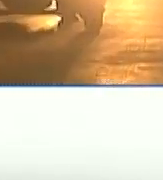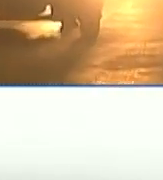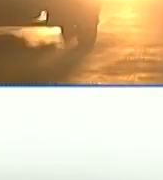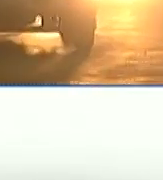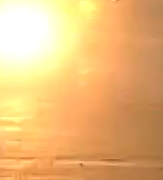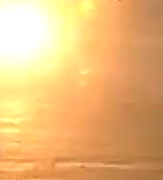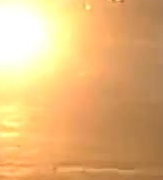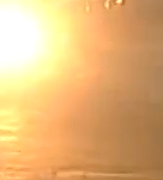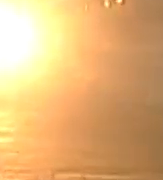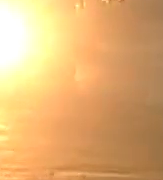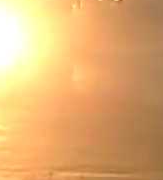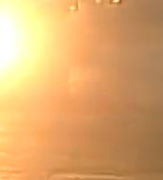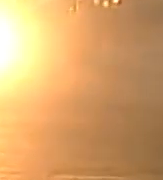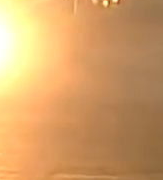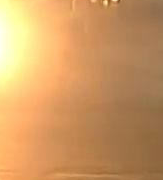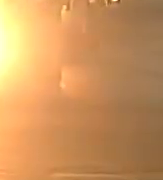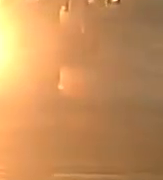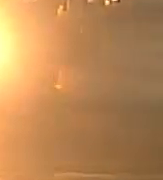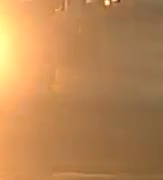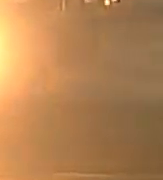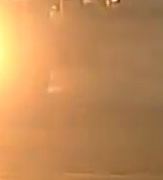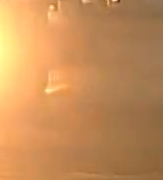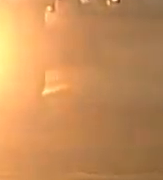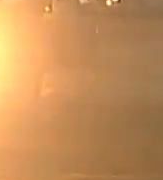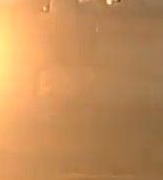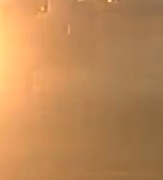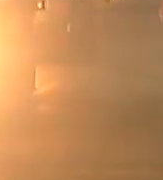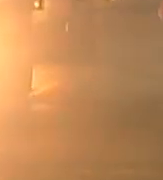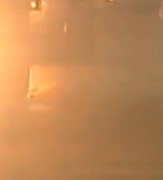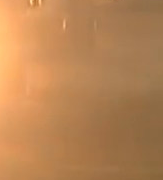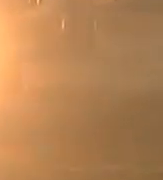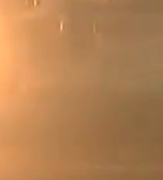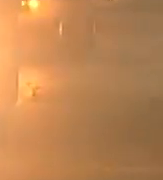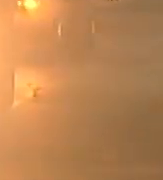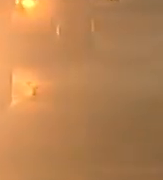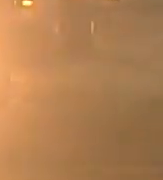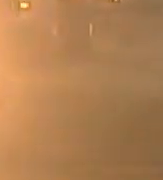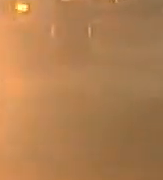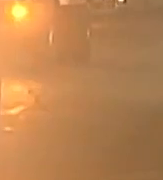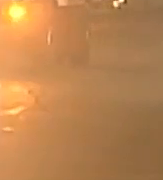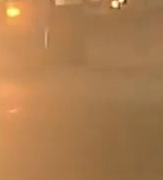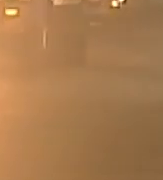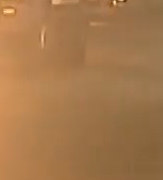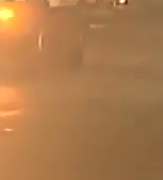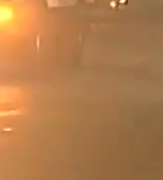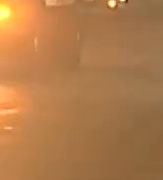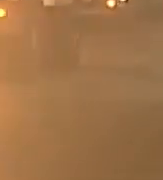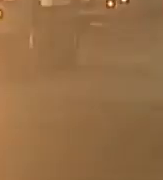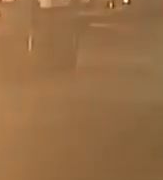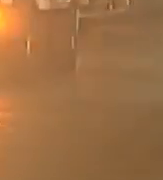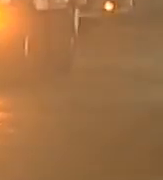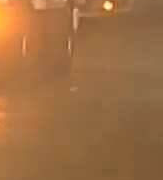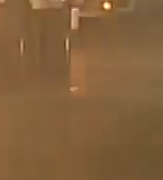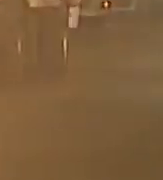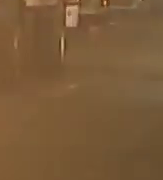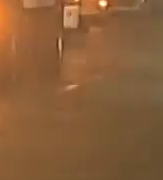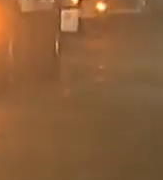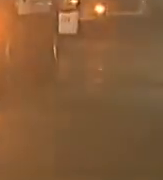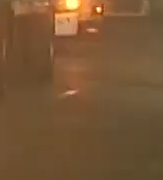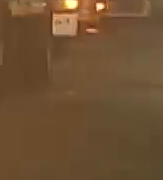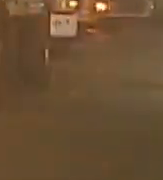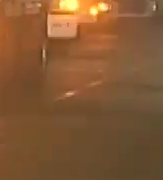Ahí arrancaron todas las gandolas. Esa va para Apure. Aquella que viene atrás va para Ciudad Bolívar. Después